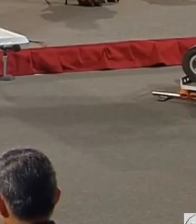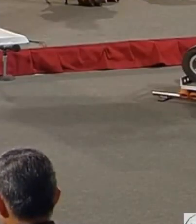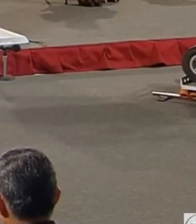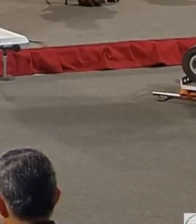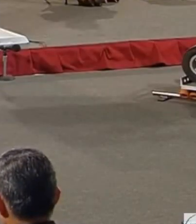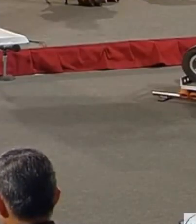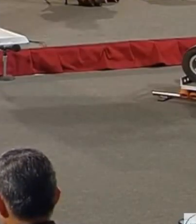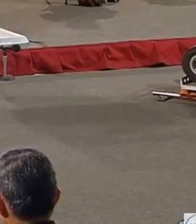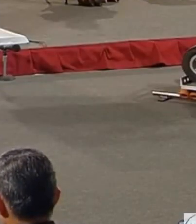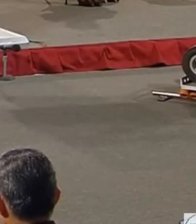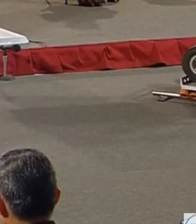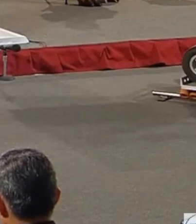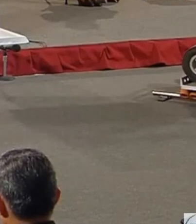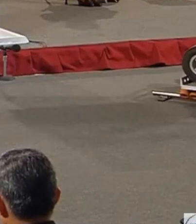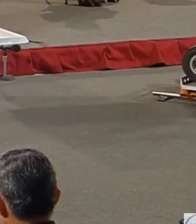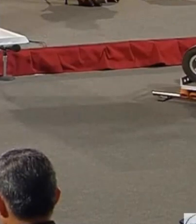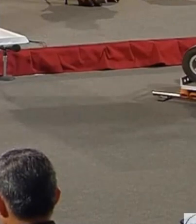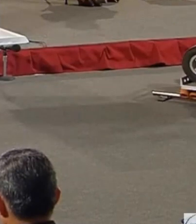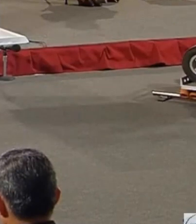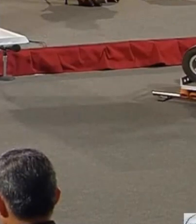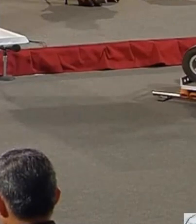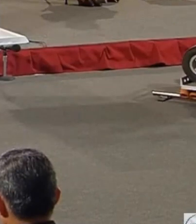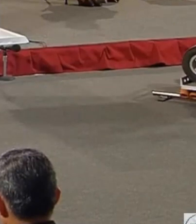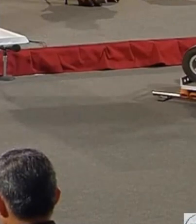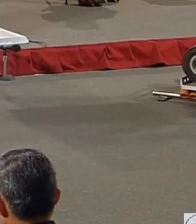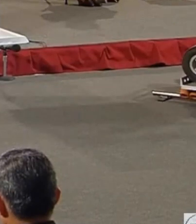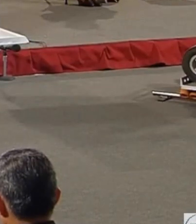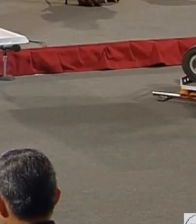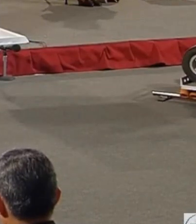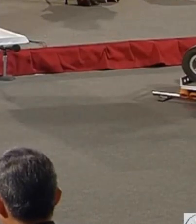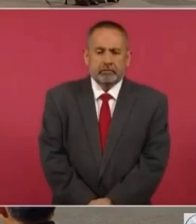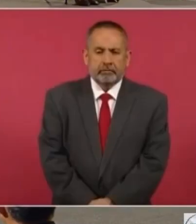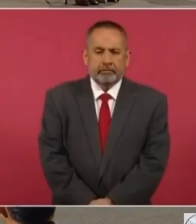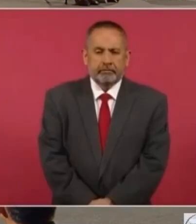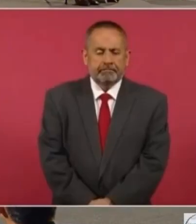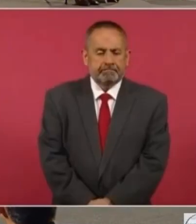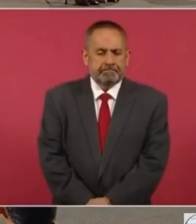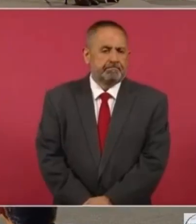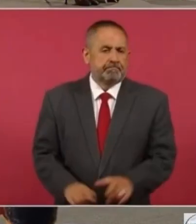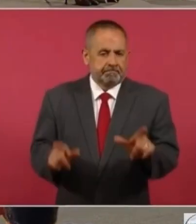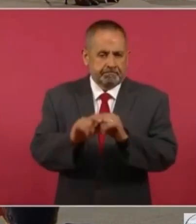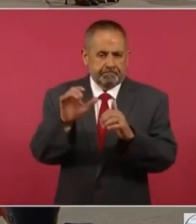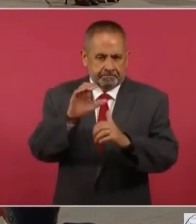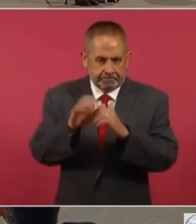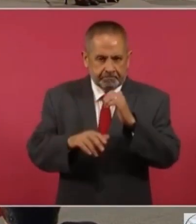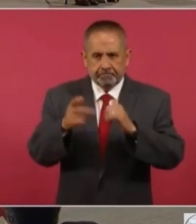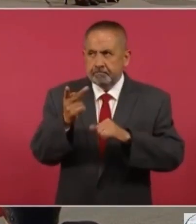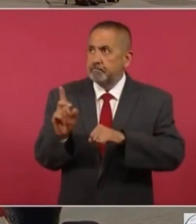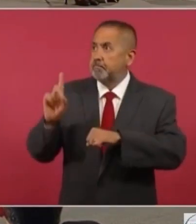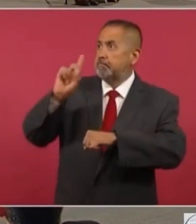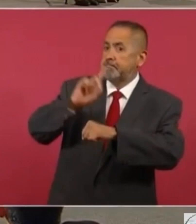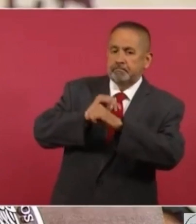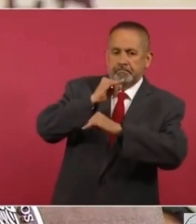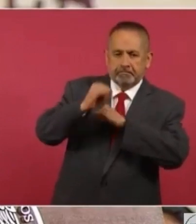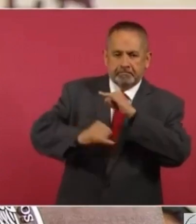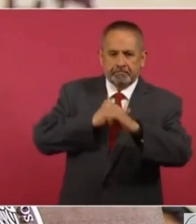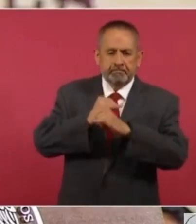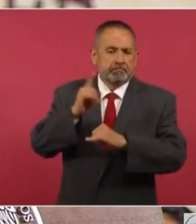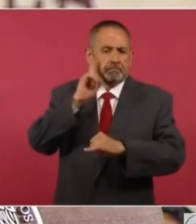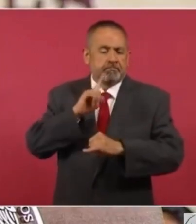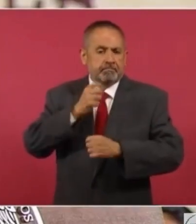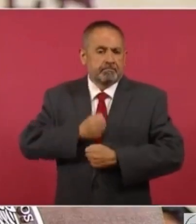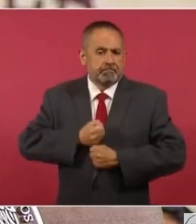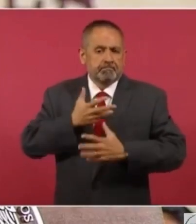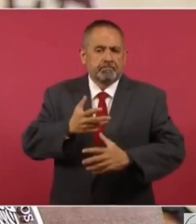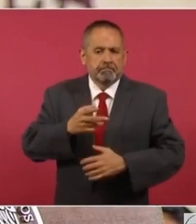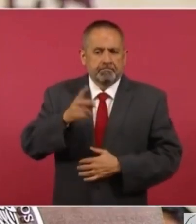Hasta aquí la sección, pero si me permiten, en el marco del Día Internacional de la Mujer, me gustaría expresar que